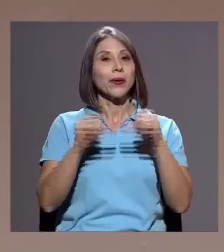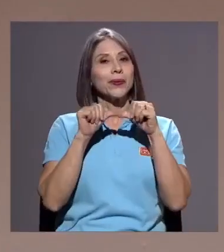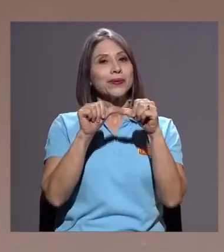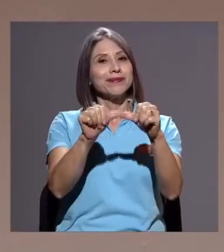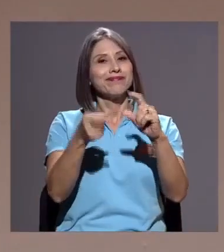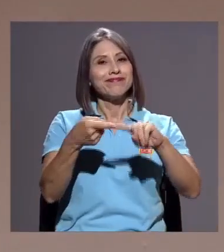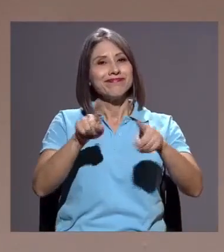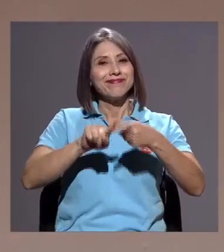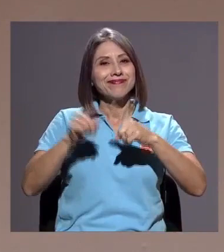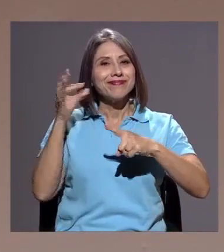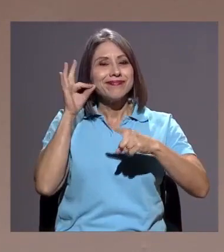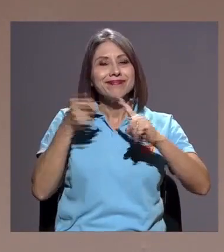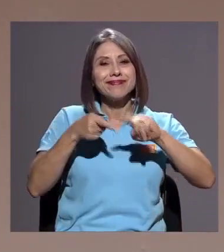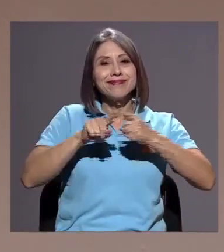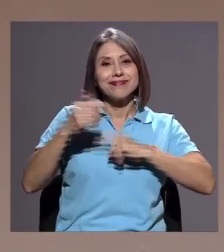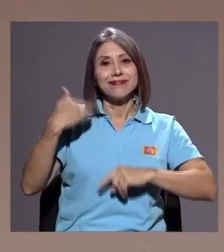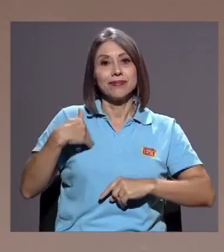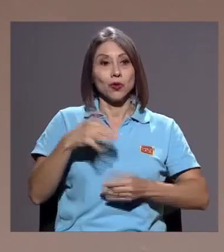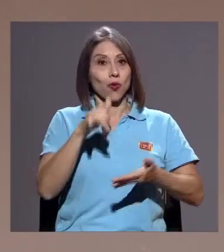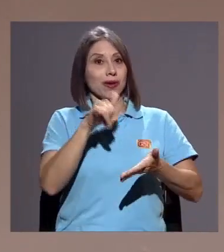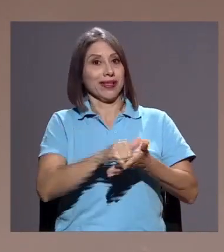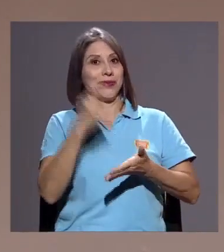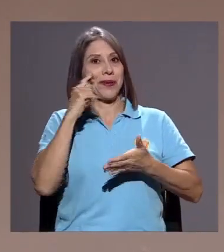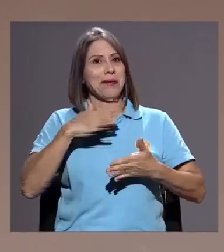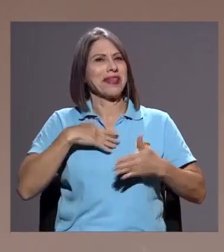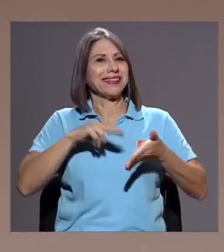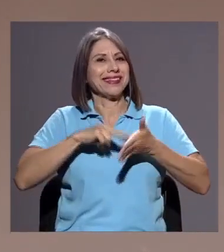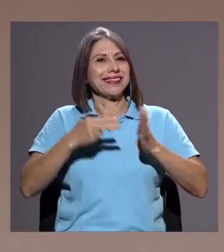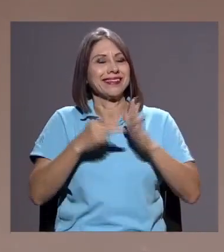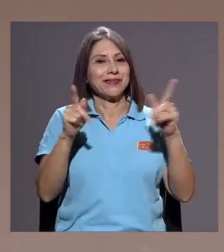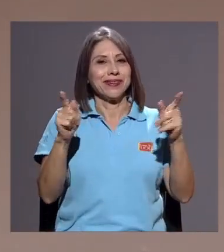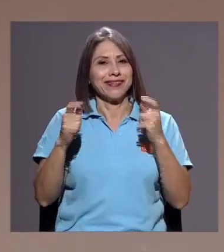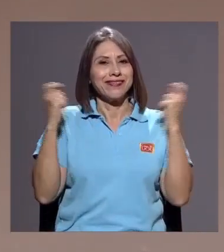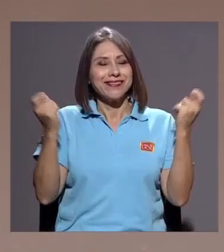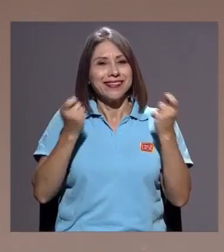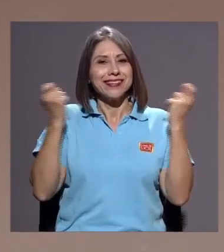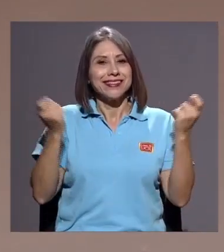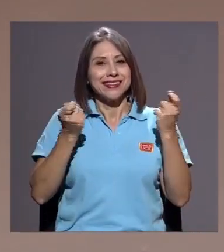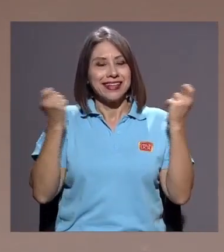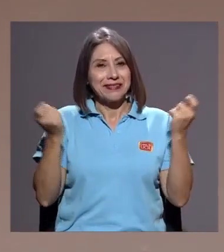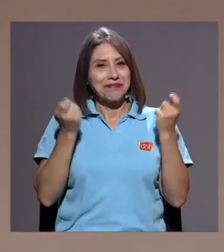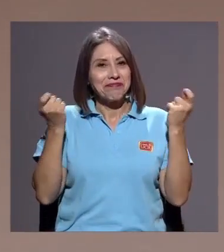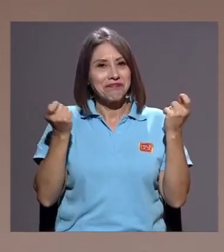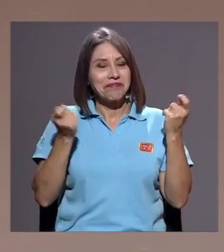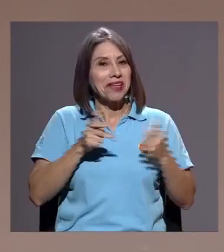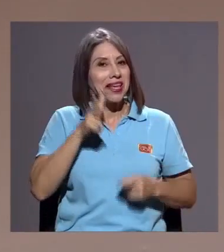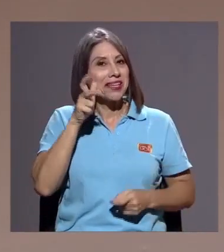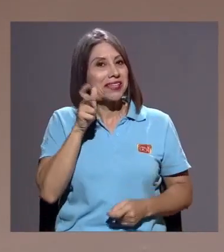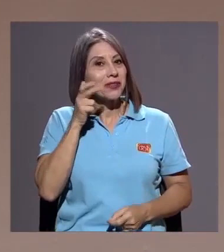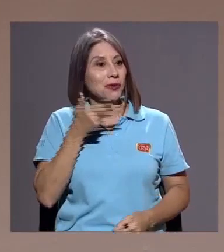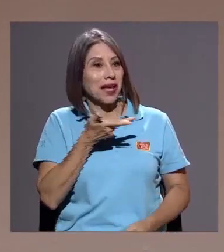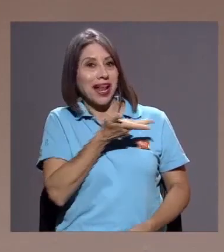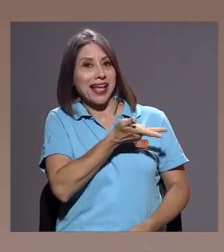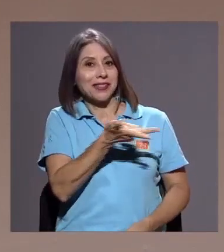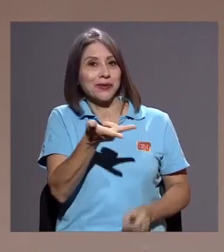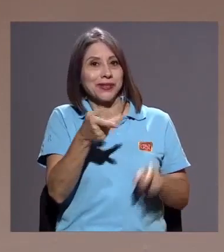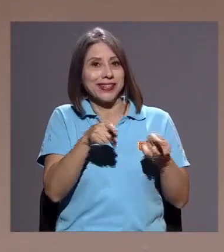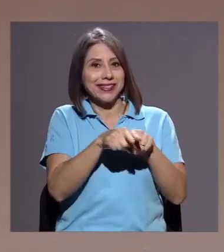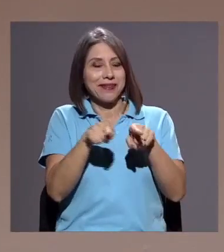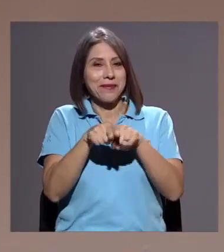Continuamos, amigas y amigos, con esto que para mí es una fiesta, que es escuchar a estos 3